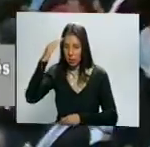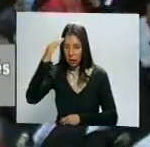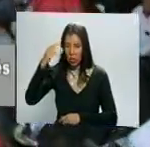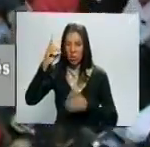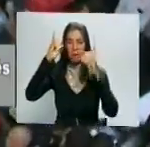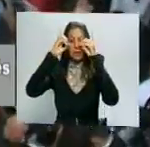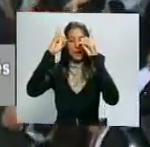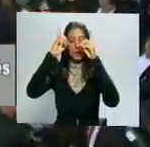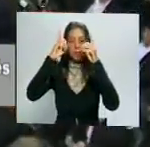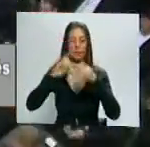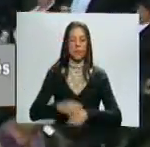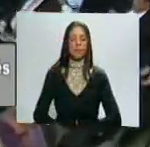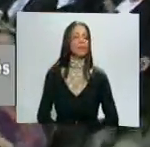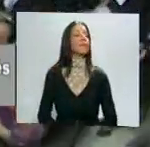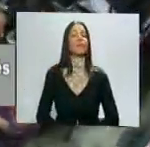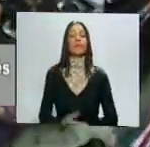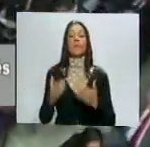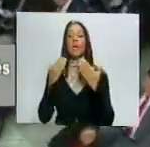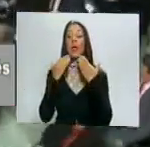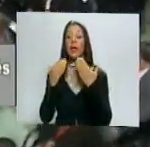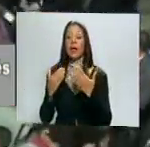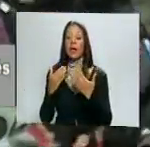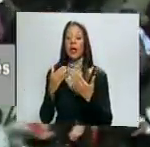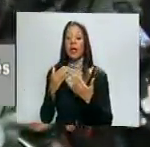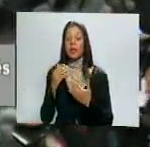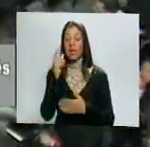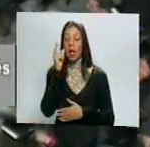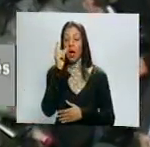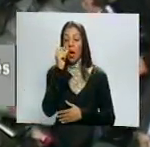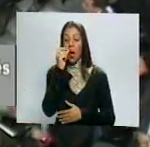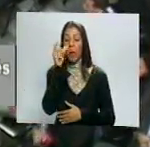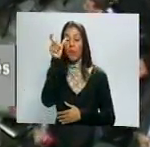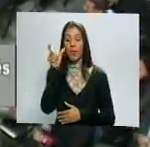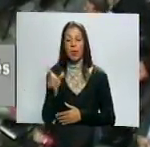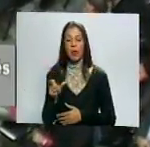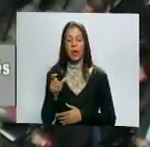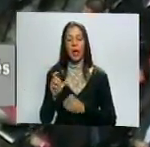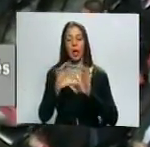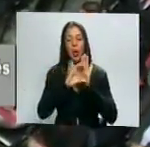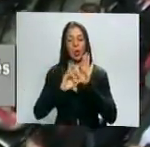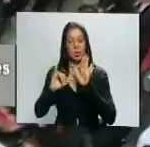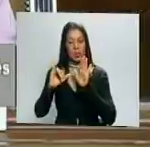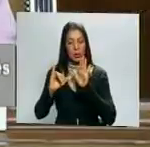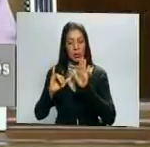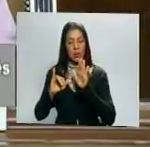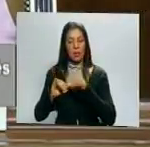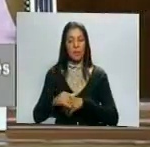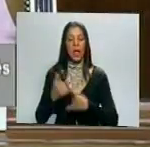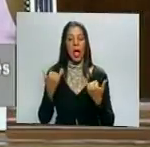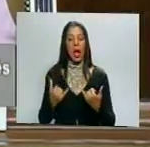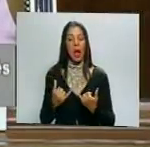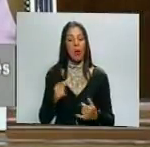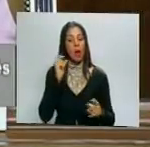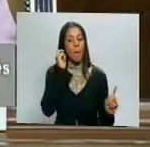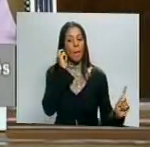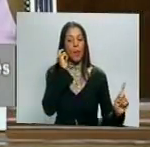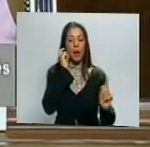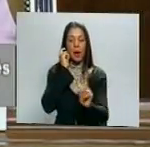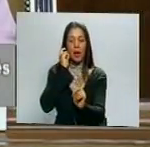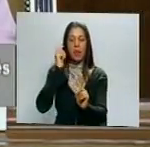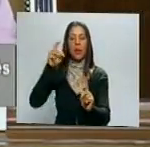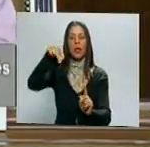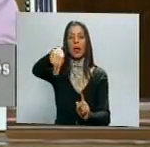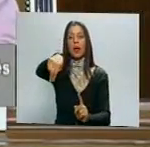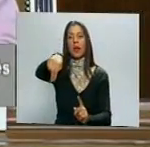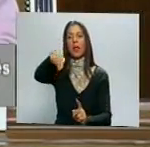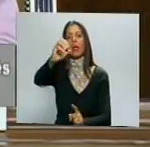presidenta. Muchas gracias, constituyente Consta. Voy a dar la palabra a la constituyente Noris